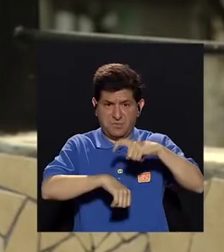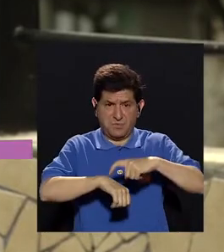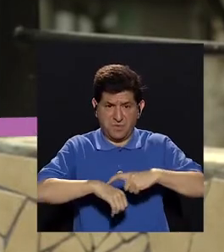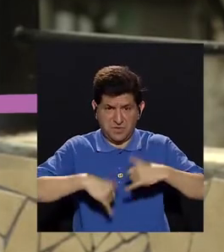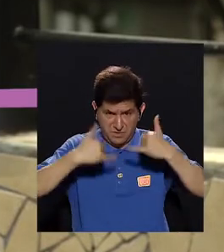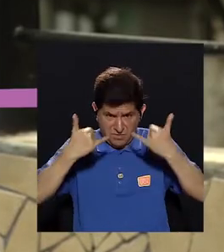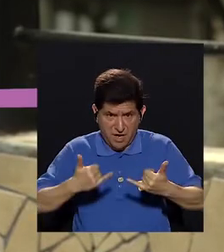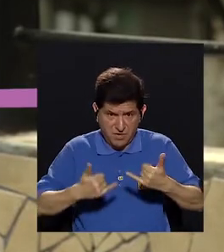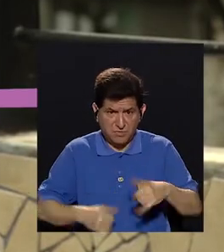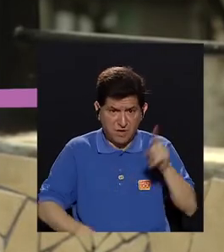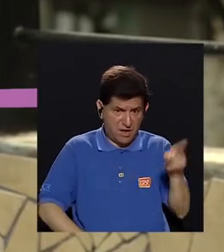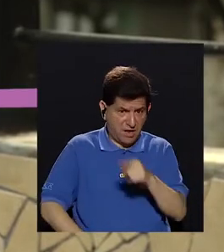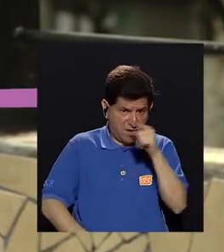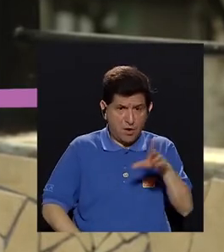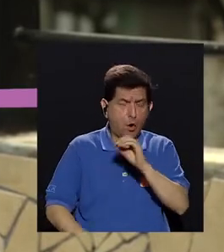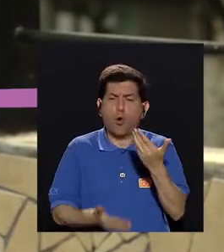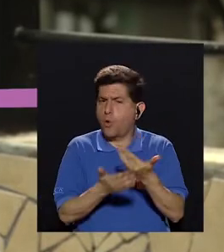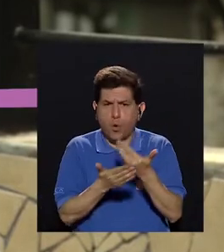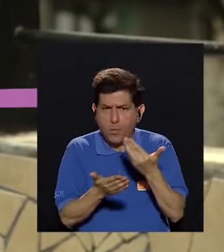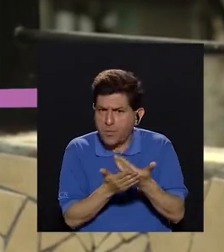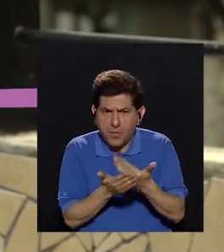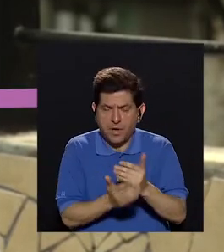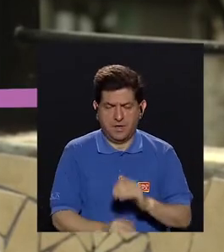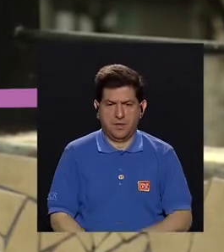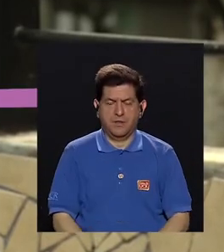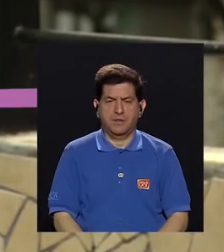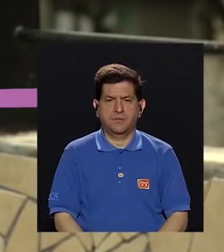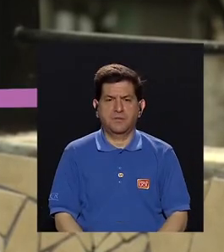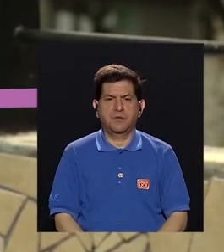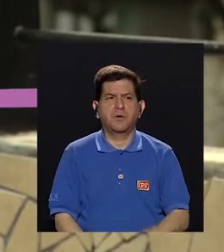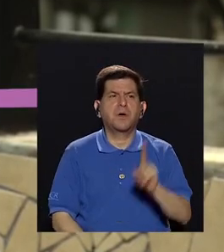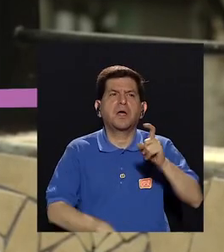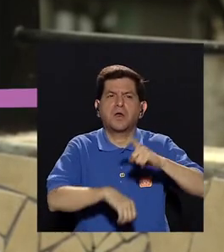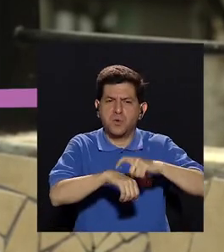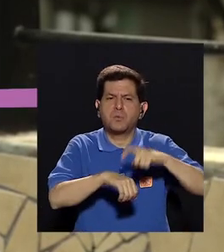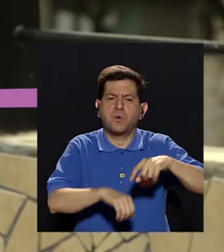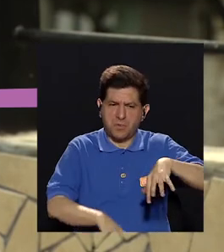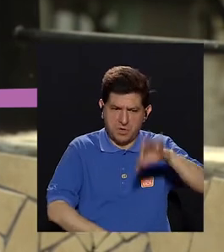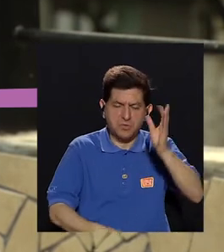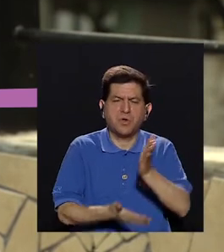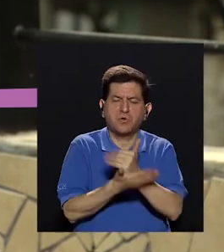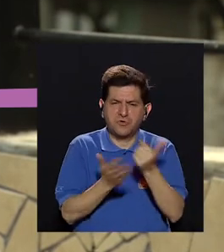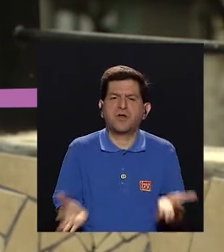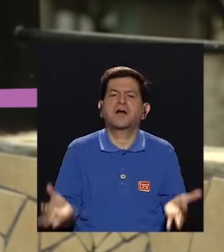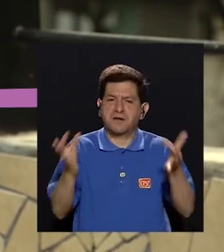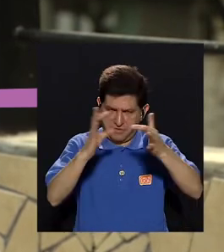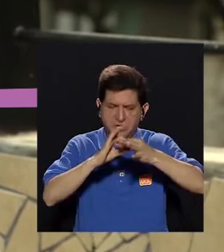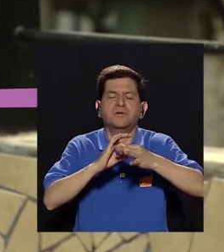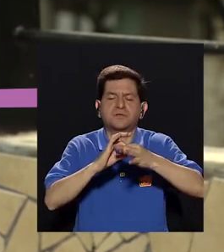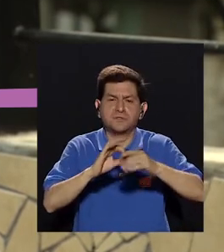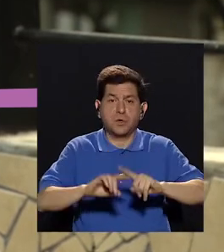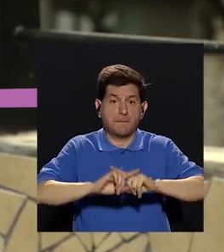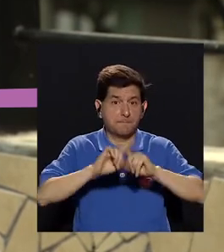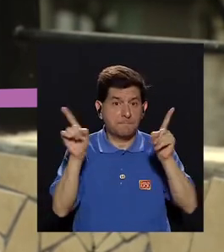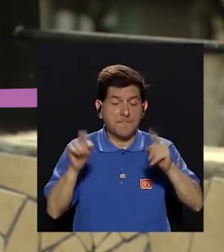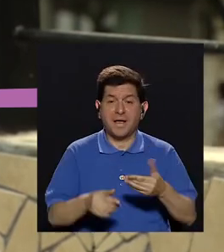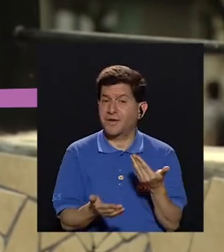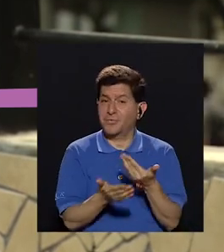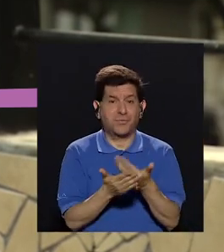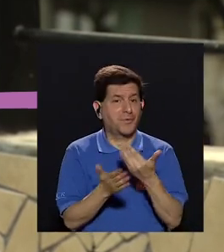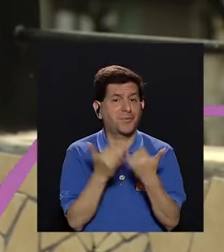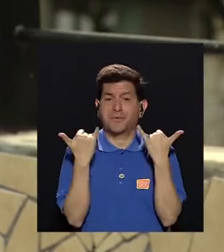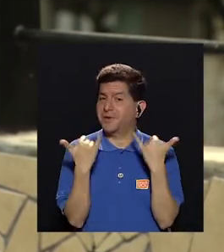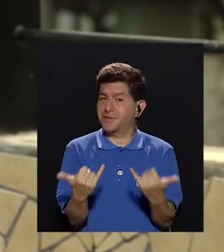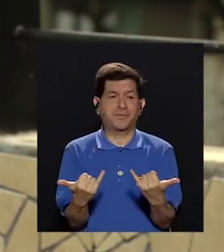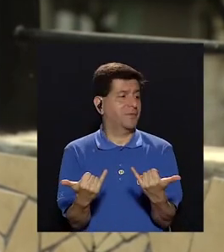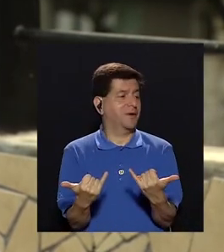sí se encontró alguna relación, pero no demostrado en la actualidad. O sea, si la paciente quiere utilizar talco en adultos,